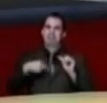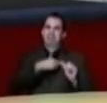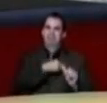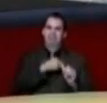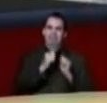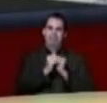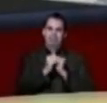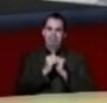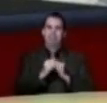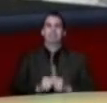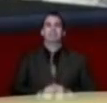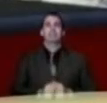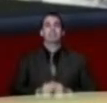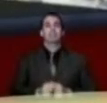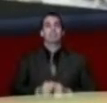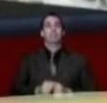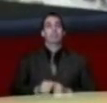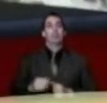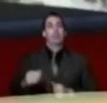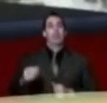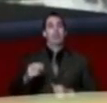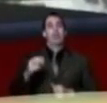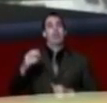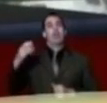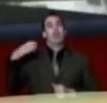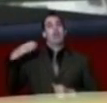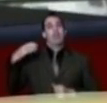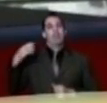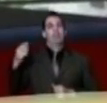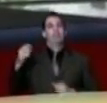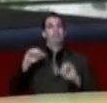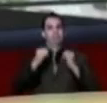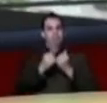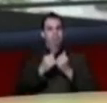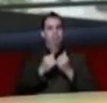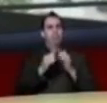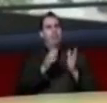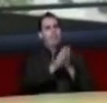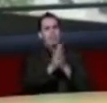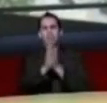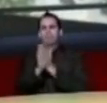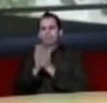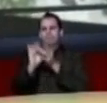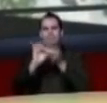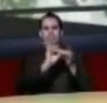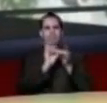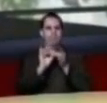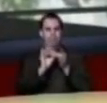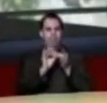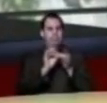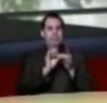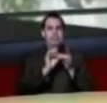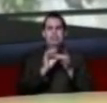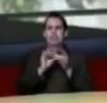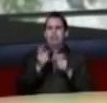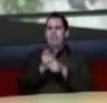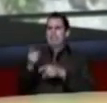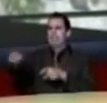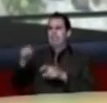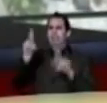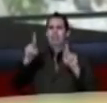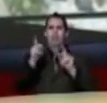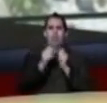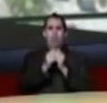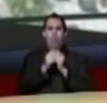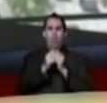jefes de agencia piden buena fe y que se echen a un lado las amenazas de afectar a los ciudadanos con un paro general